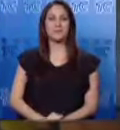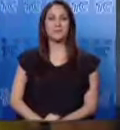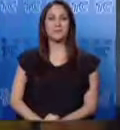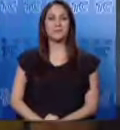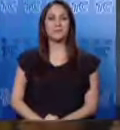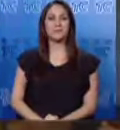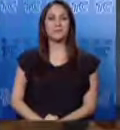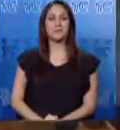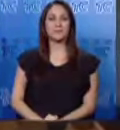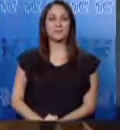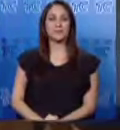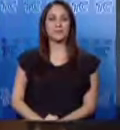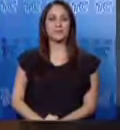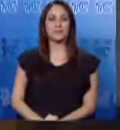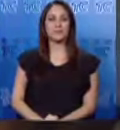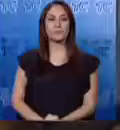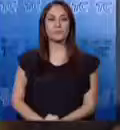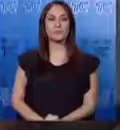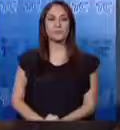Una sola